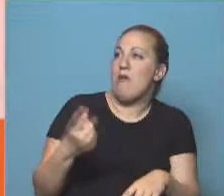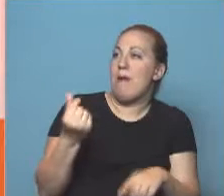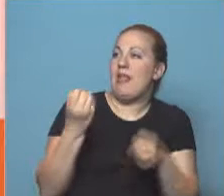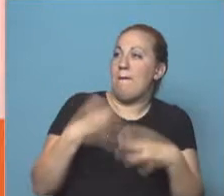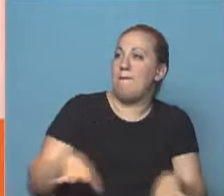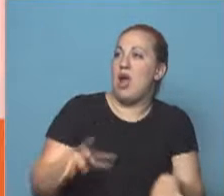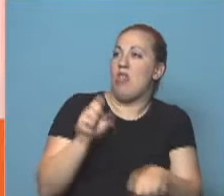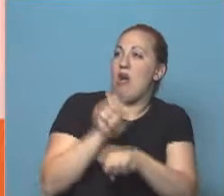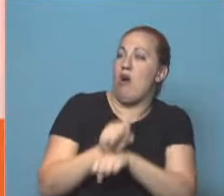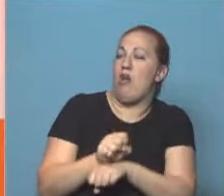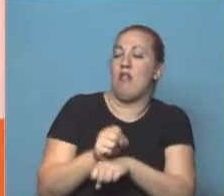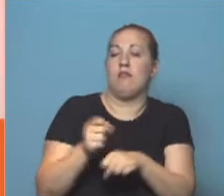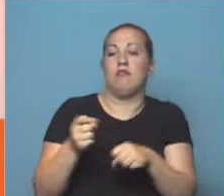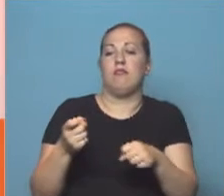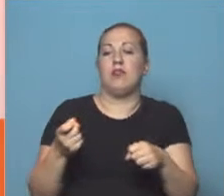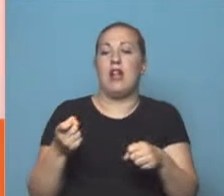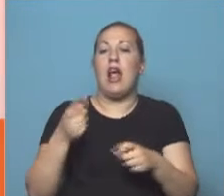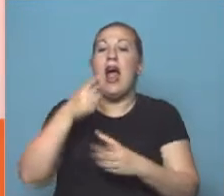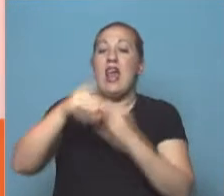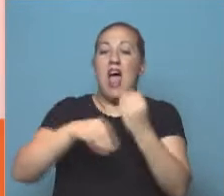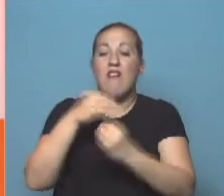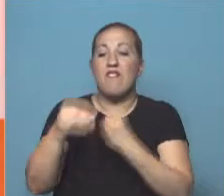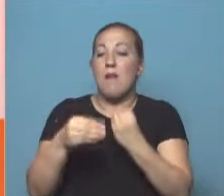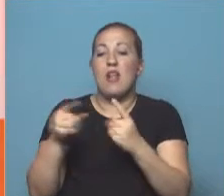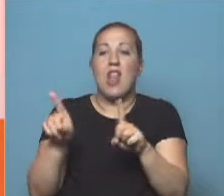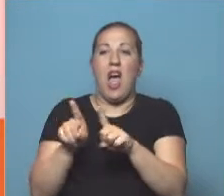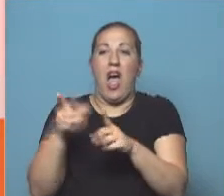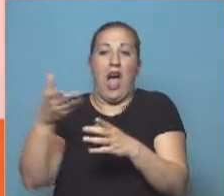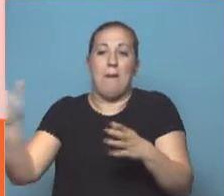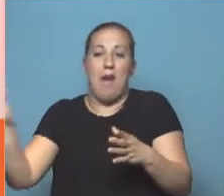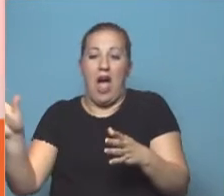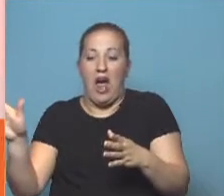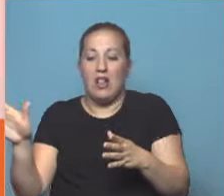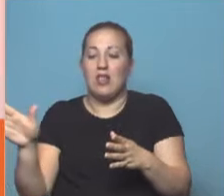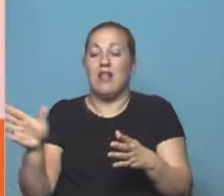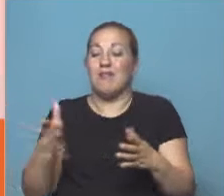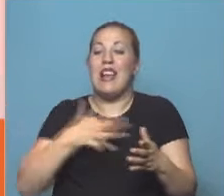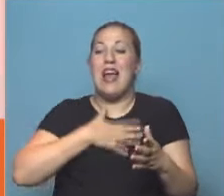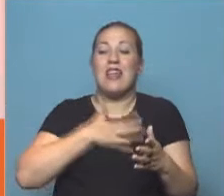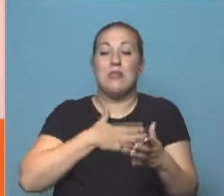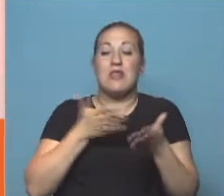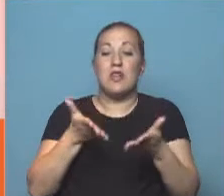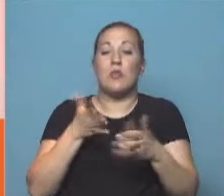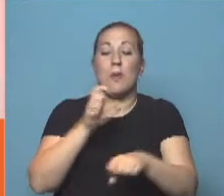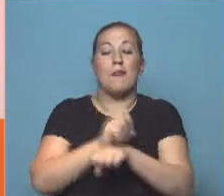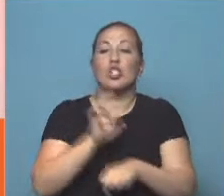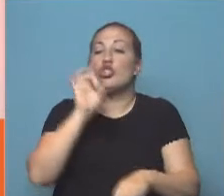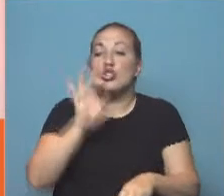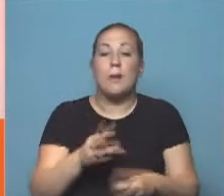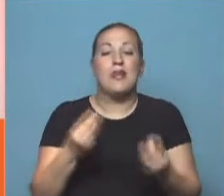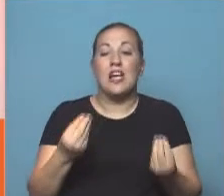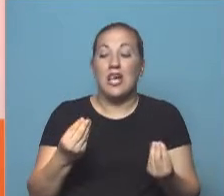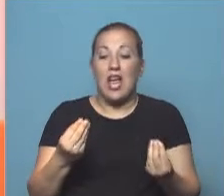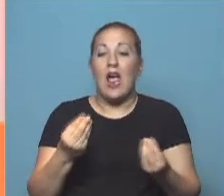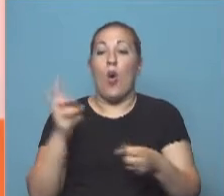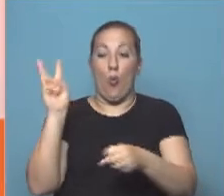como consecuencia de estar en cana. Sí. Las familias quedan afuera. Lamentablemente el servicio penitenciario lo único que hace es, además